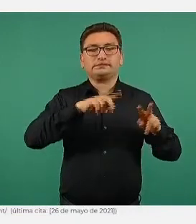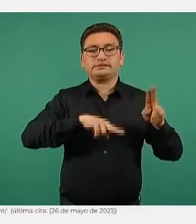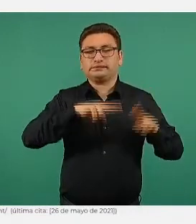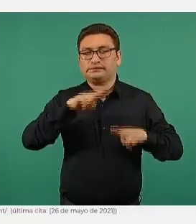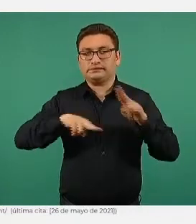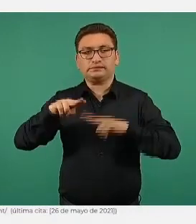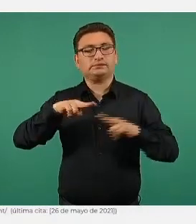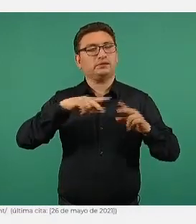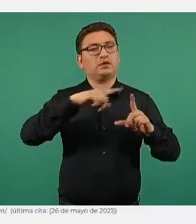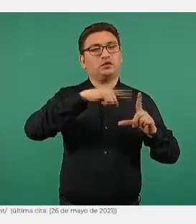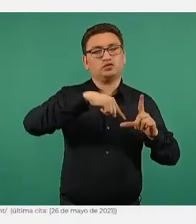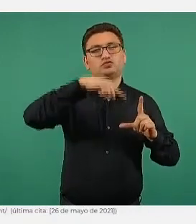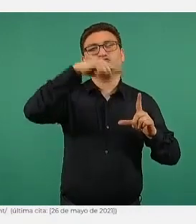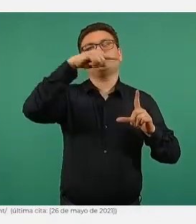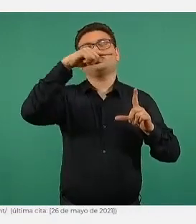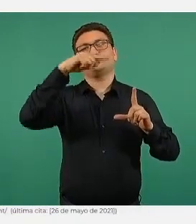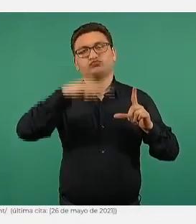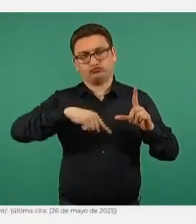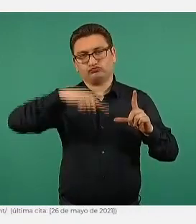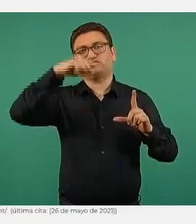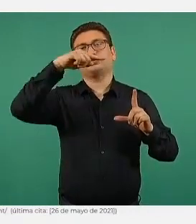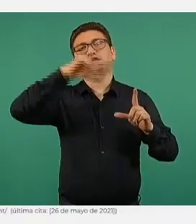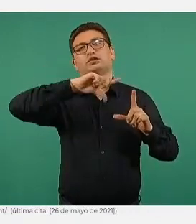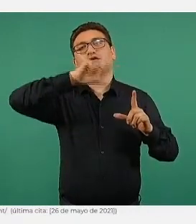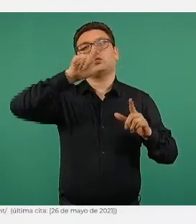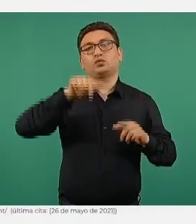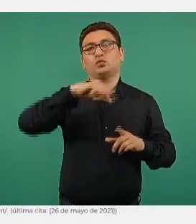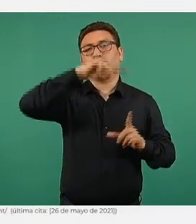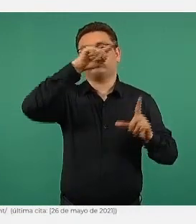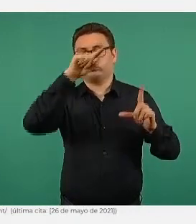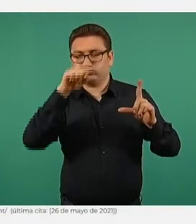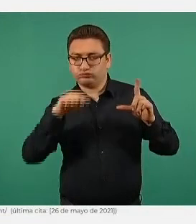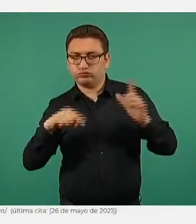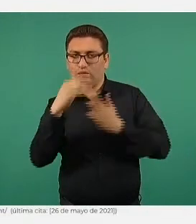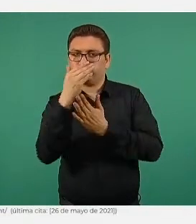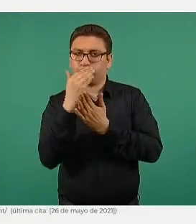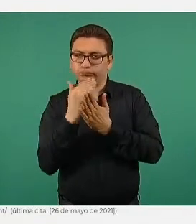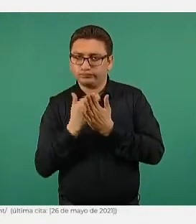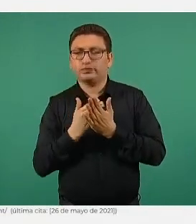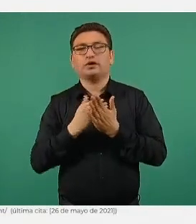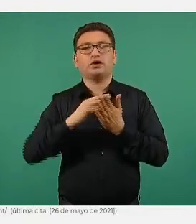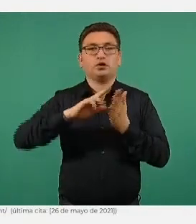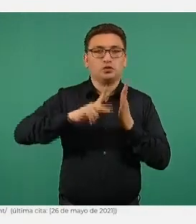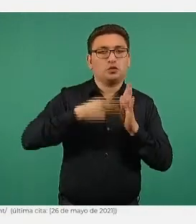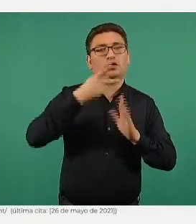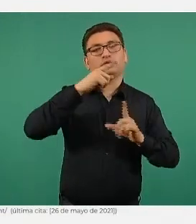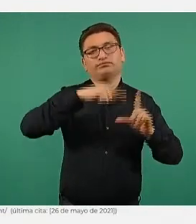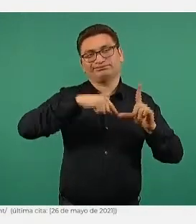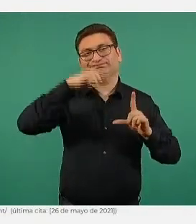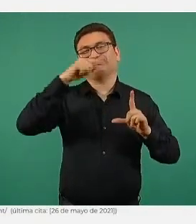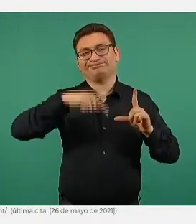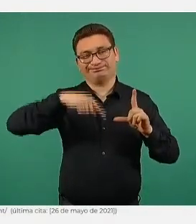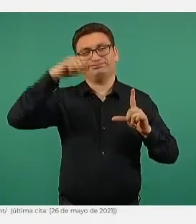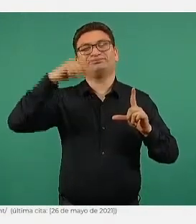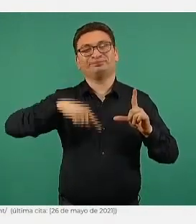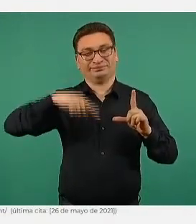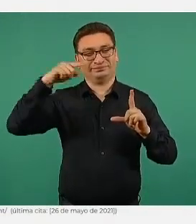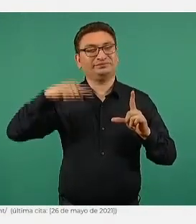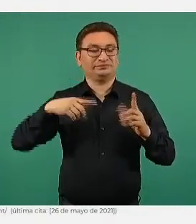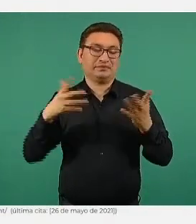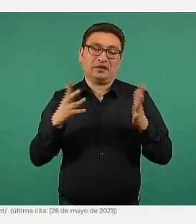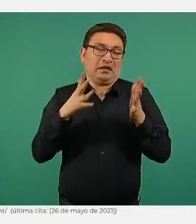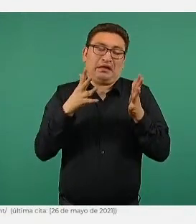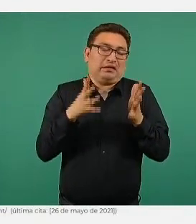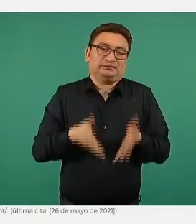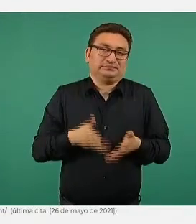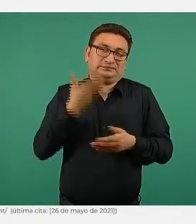de incrementos y posteriormente disminuciones y nuevamente incrementos y bajadas. Entonces, esto es, como saben, pues una